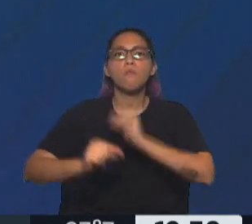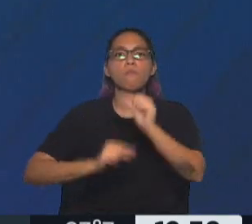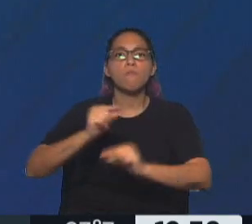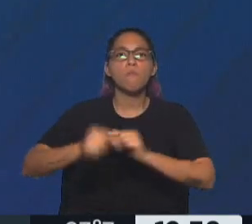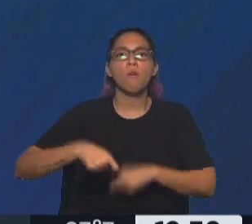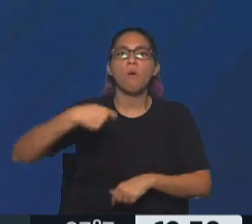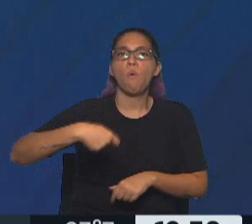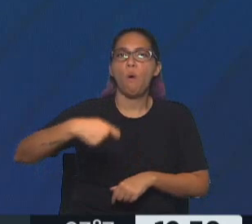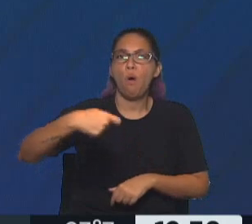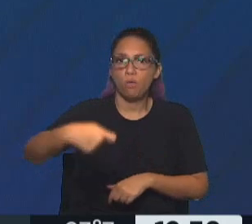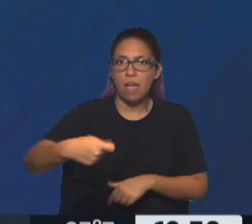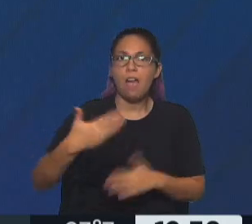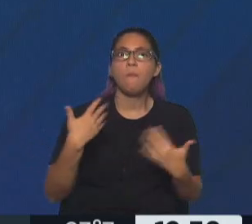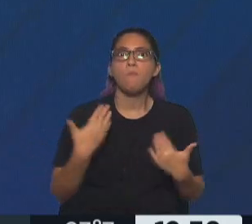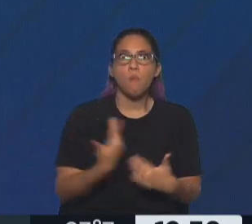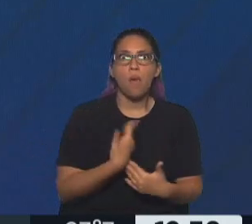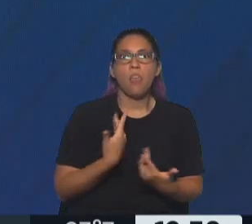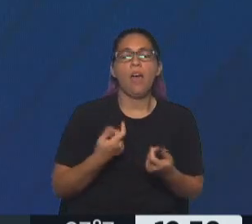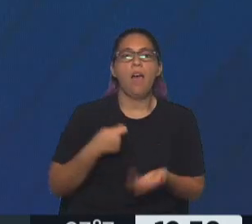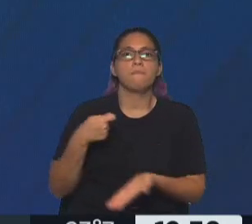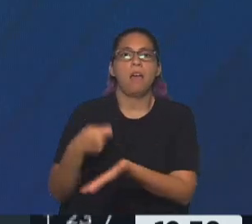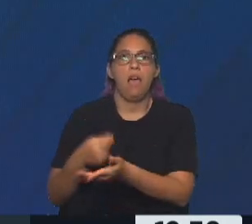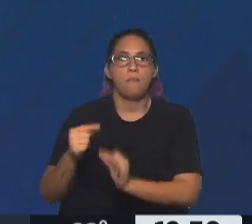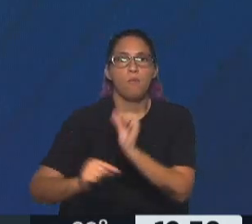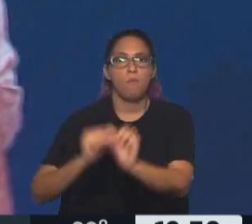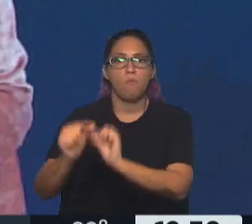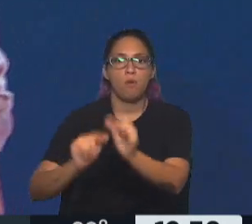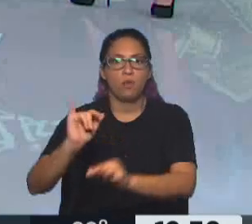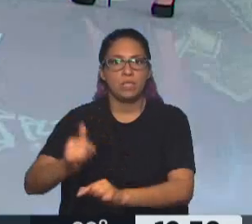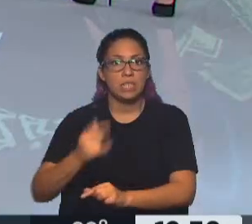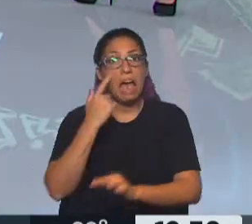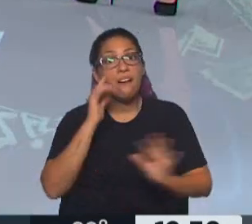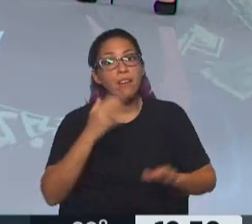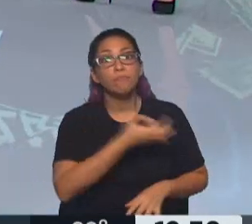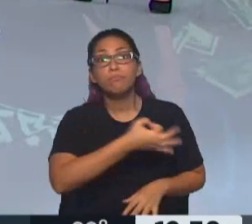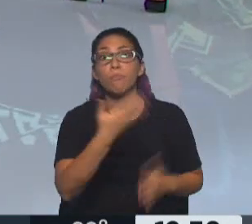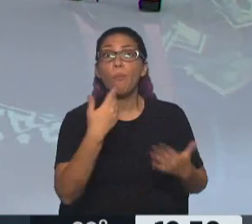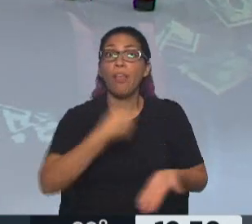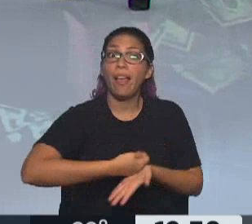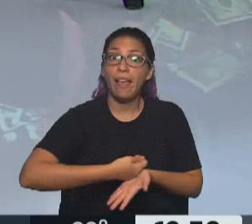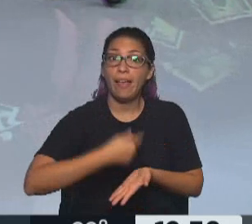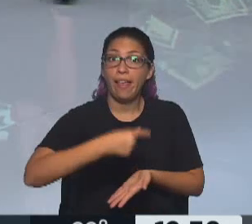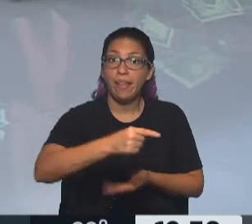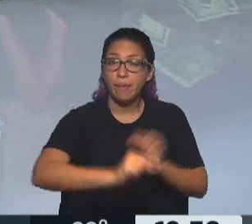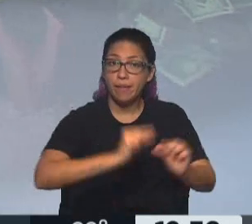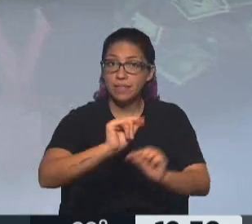que haga que sea posible hacerlo, discutible en el caso del fondo, por cierto, esa sostenibilidad en el acuerdo. El